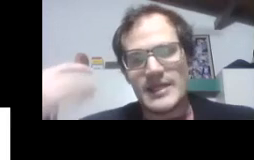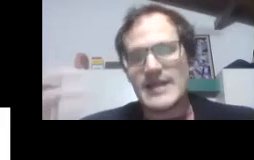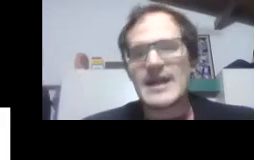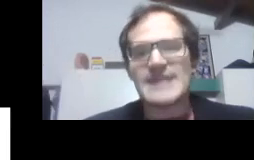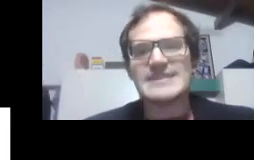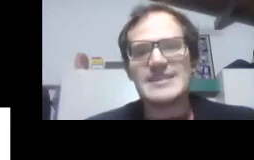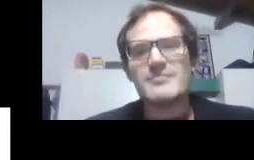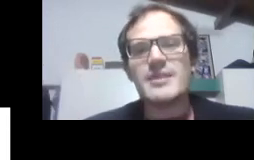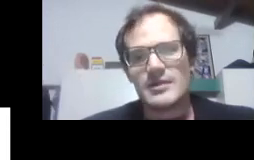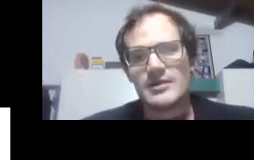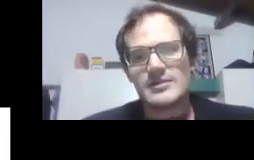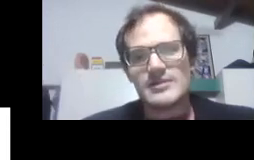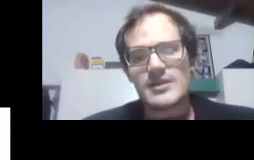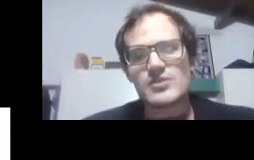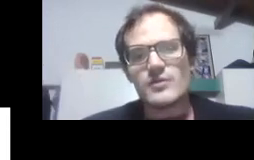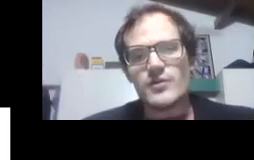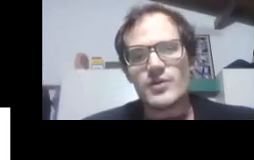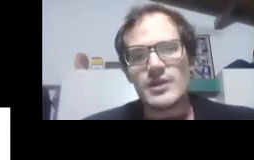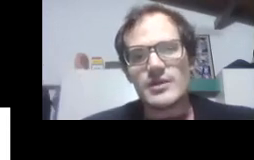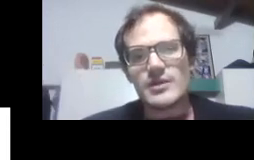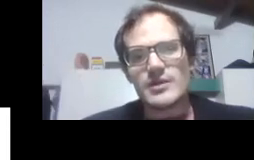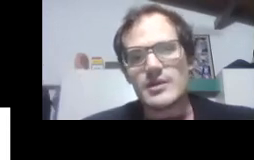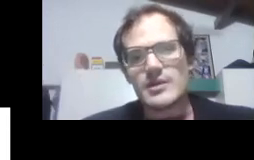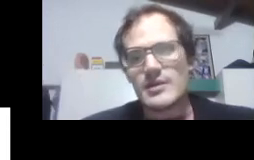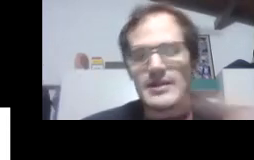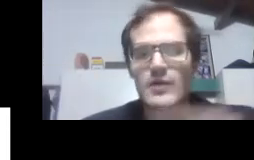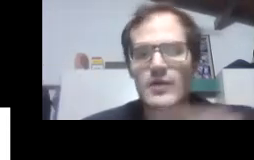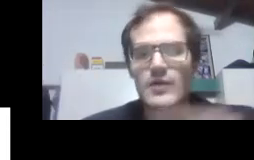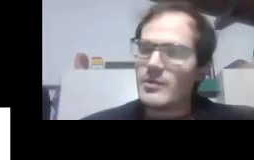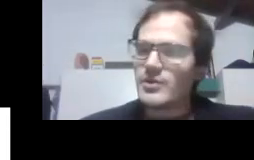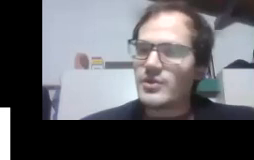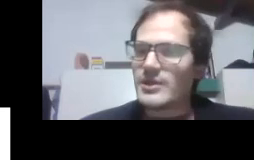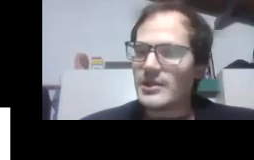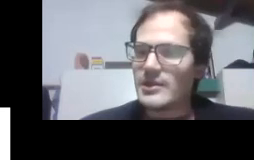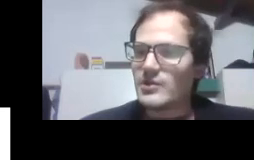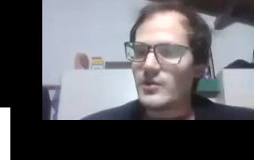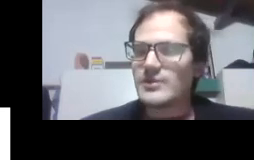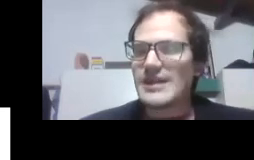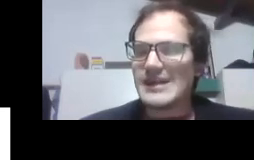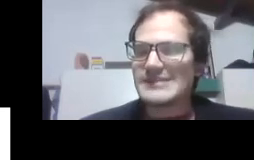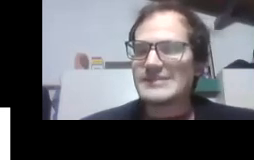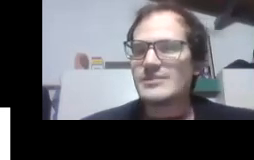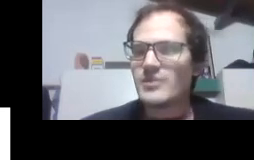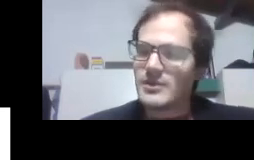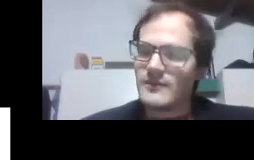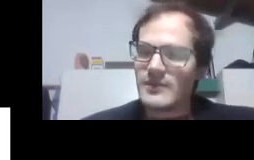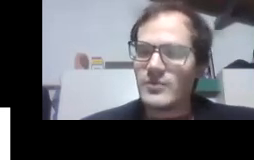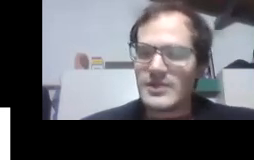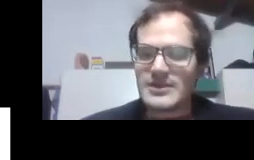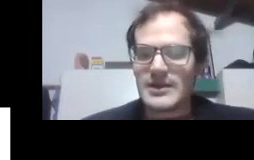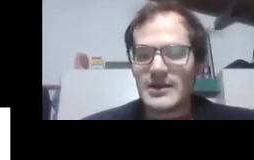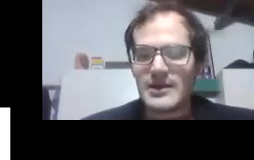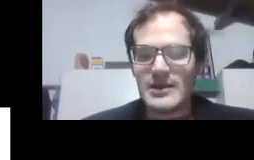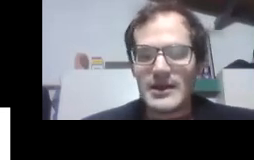de manera casi inmediata se resolvió que de Tacuarí no nos íbamos tranquilitos a nuestras casas, sino